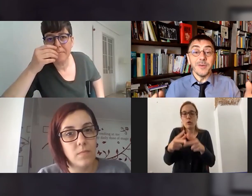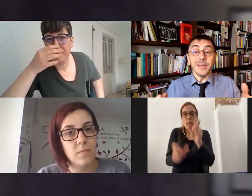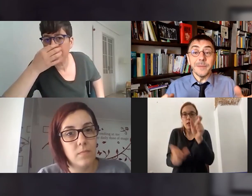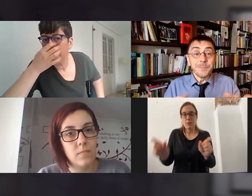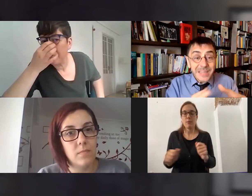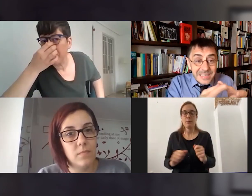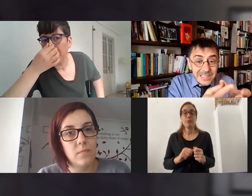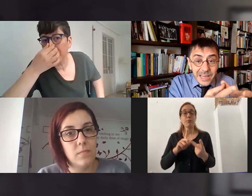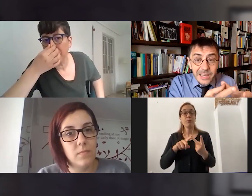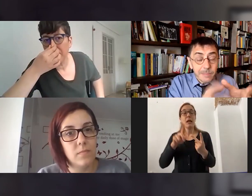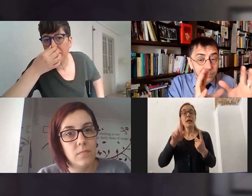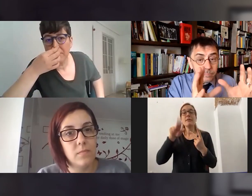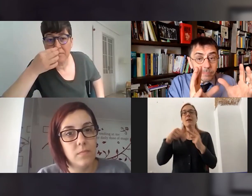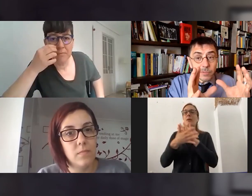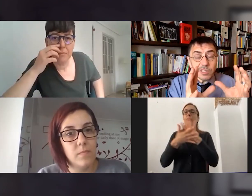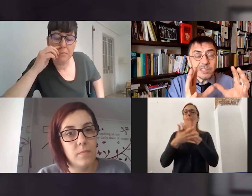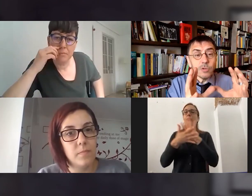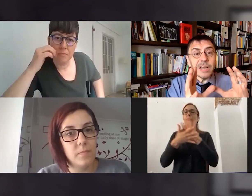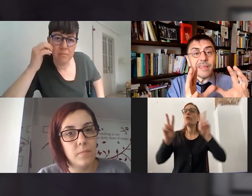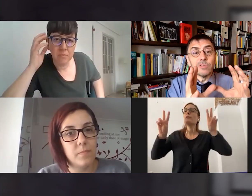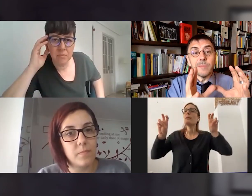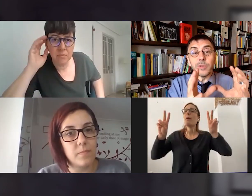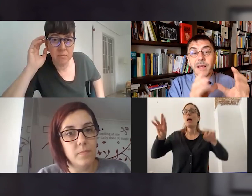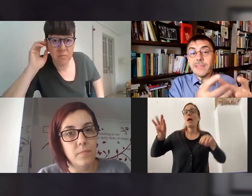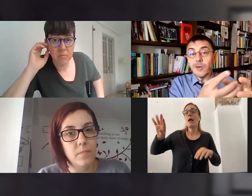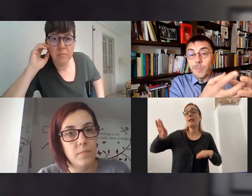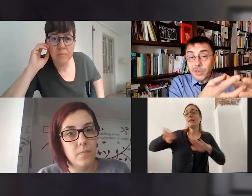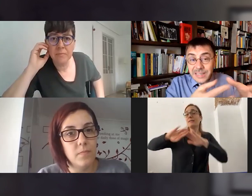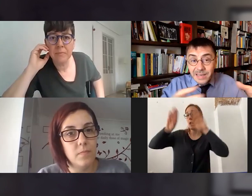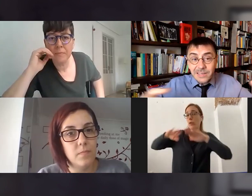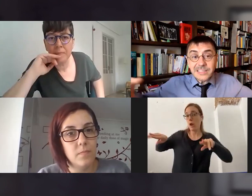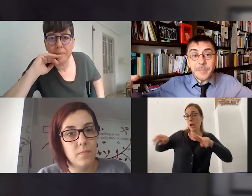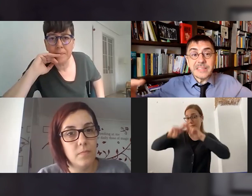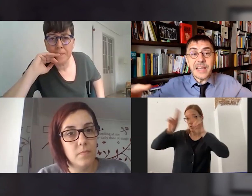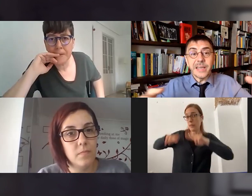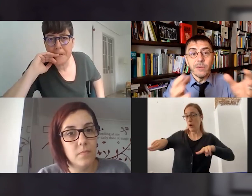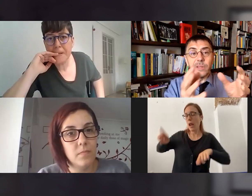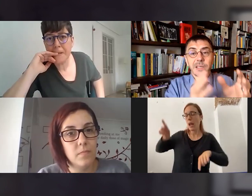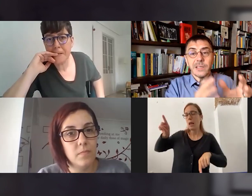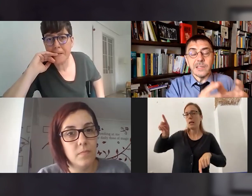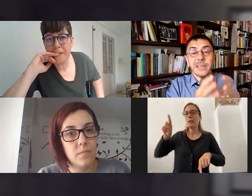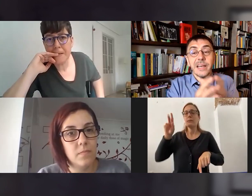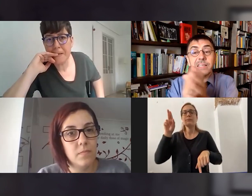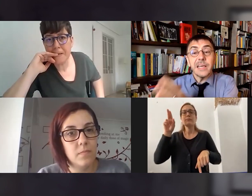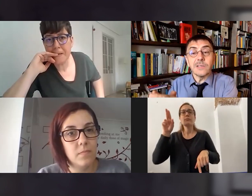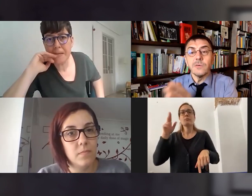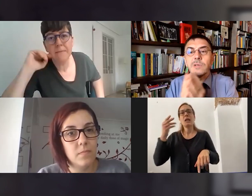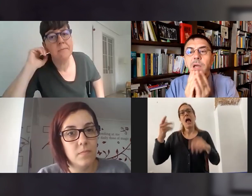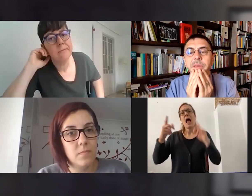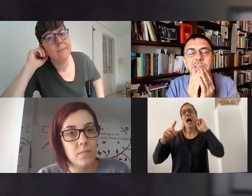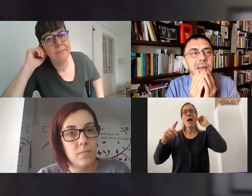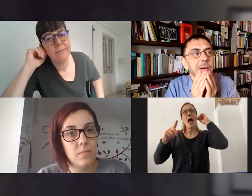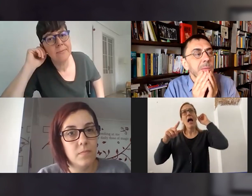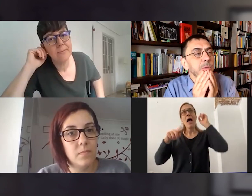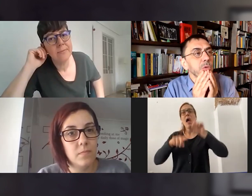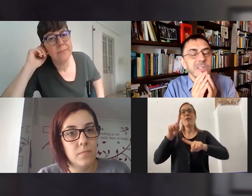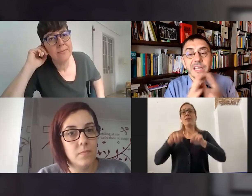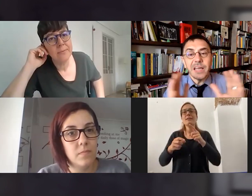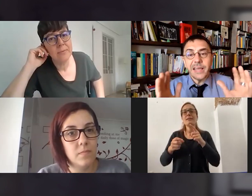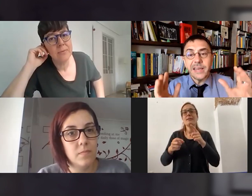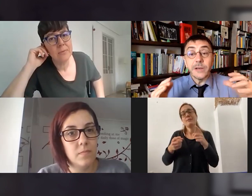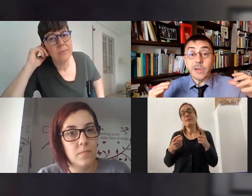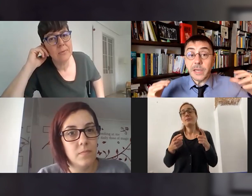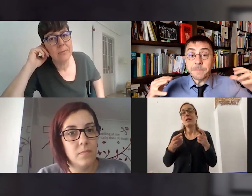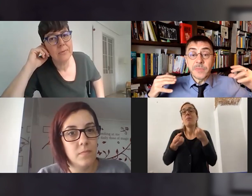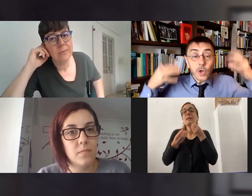que yo creo que está, no se le da mucha importancia, ¿no?, pero este mensaje, ¿no?, de Iglesias con la ministra portuguesa